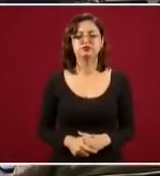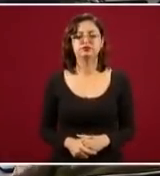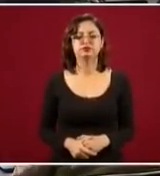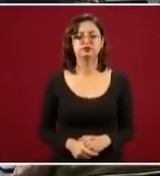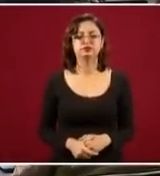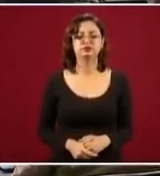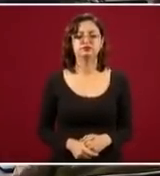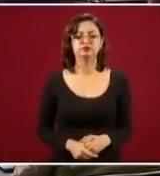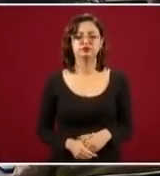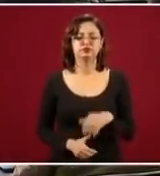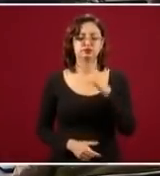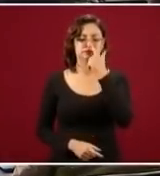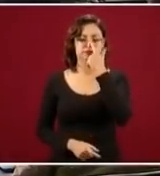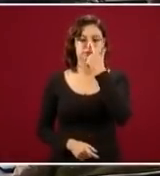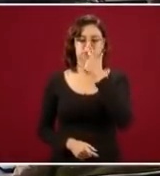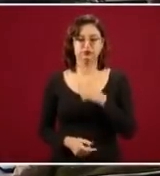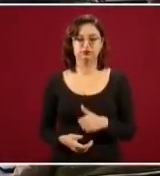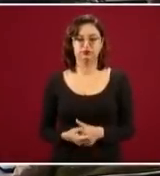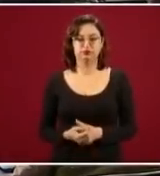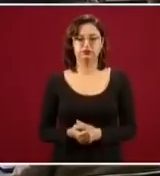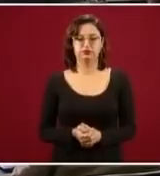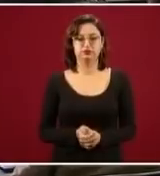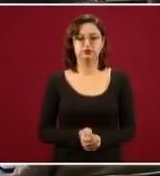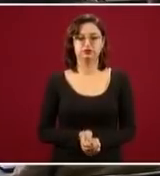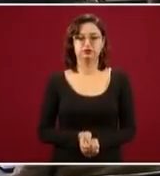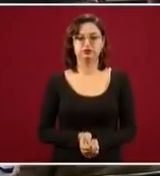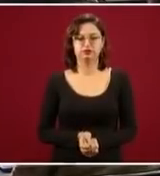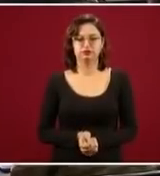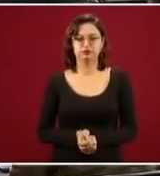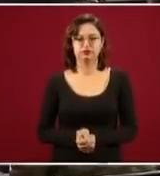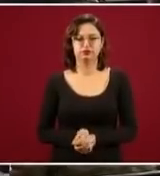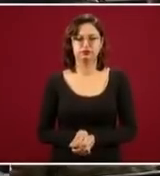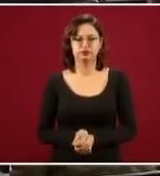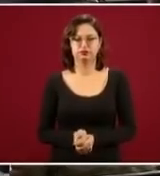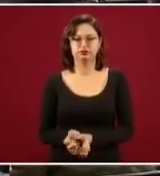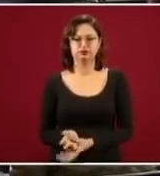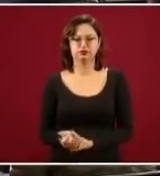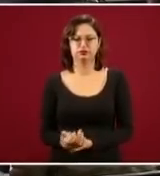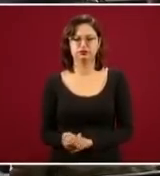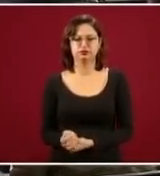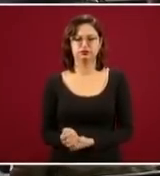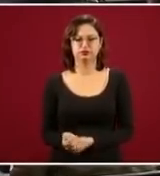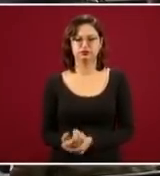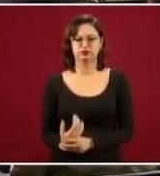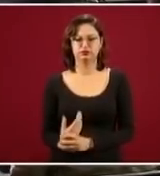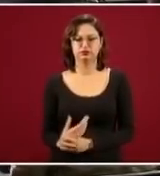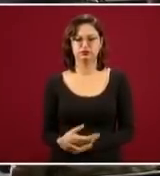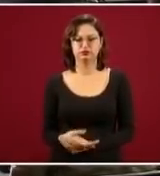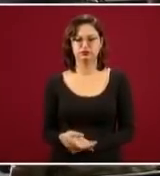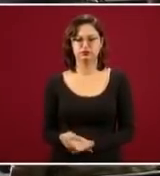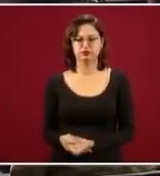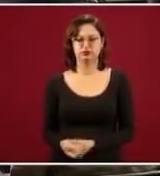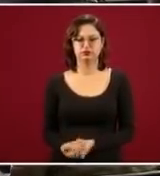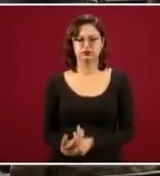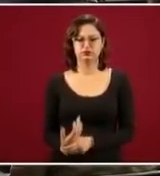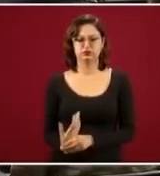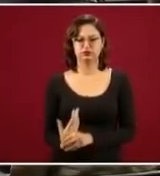está? La Guardia Nacional ya respondió que va a haber sanción al militar que amenazó. Ahí está.